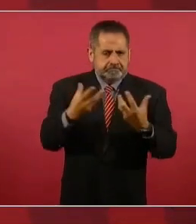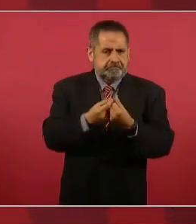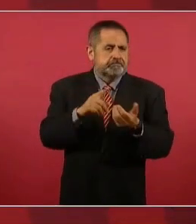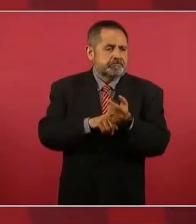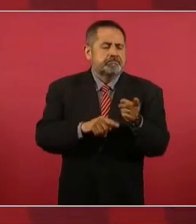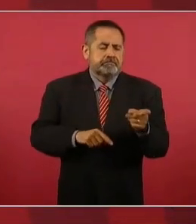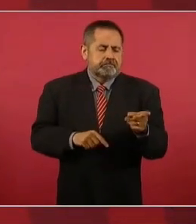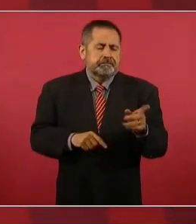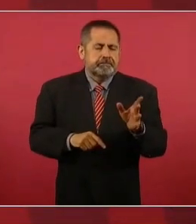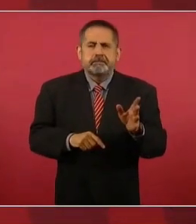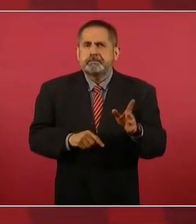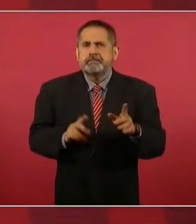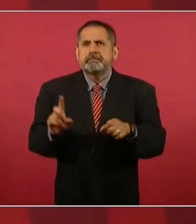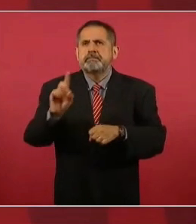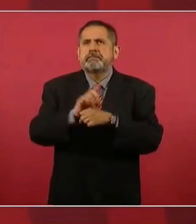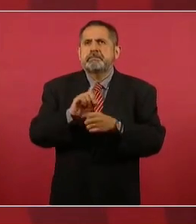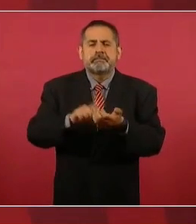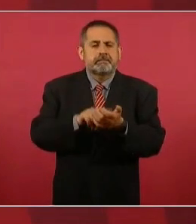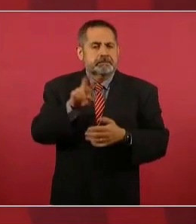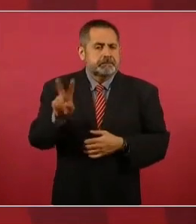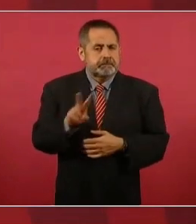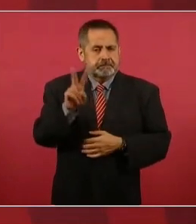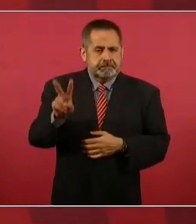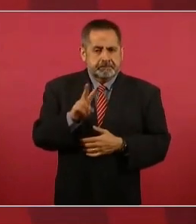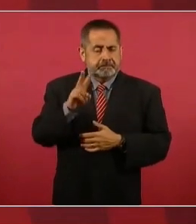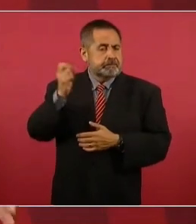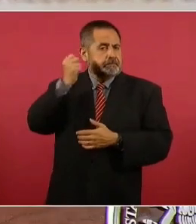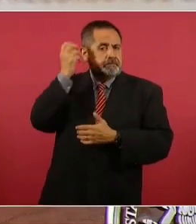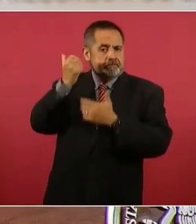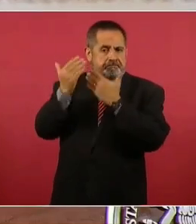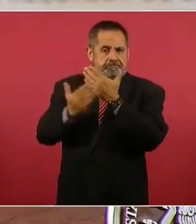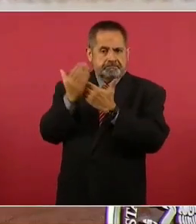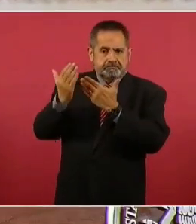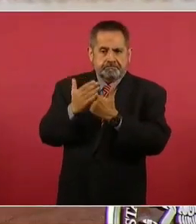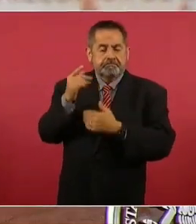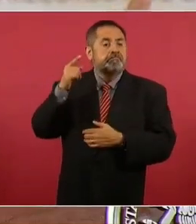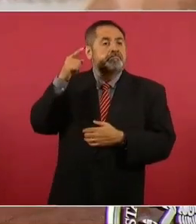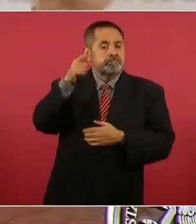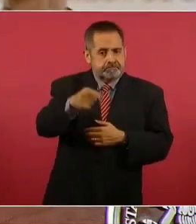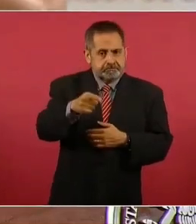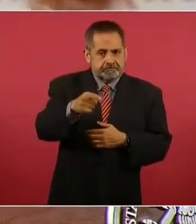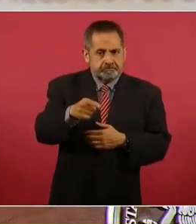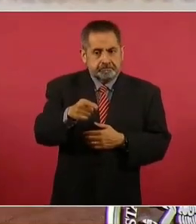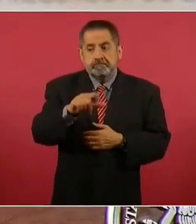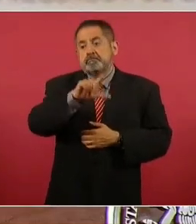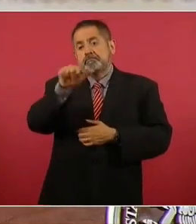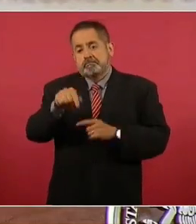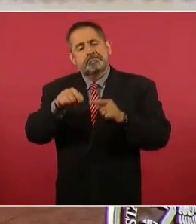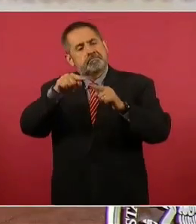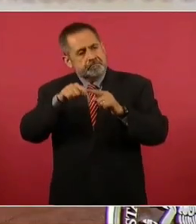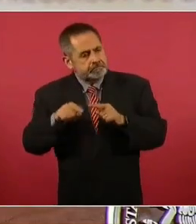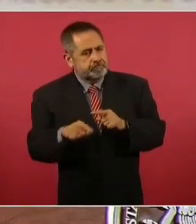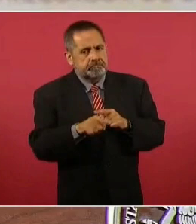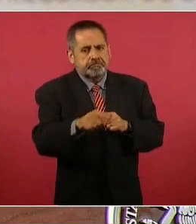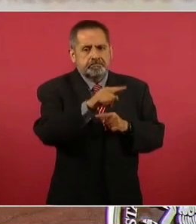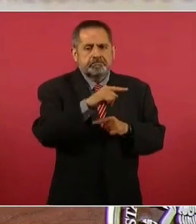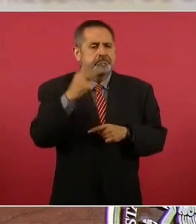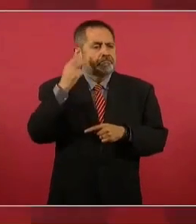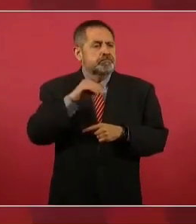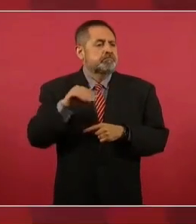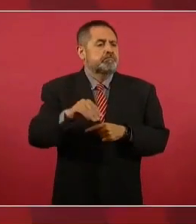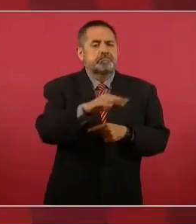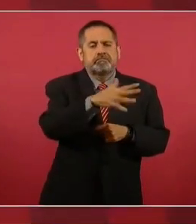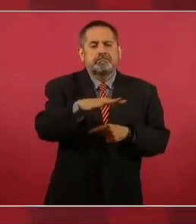Va a ser el viernes en la mañanera. Y de ahí yo ya inicio una gira por toda la